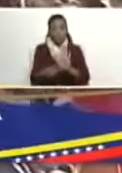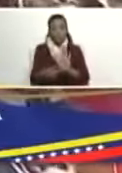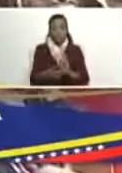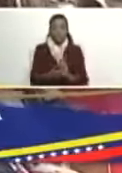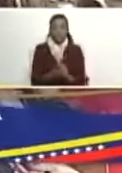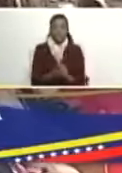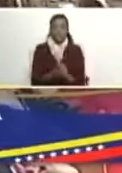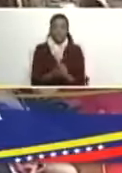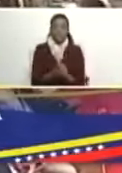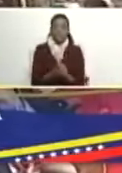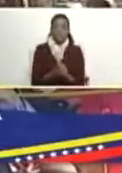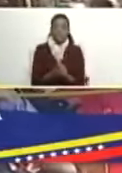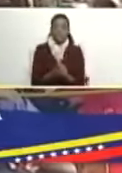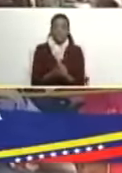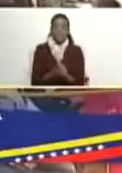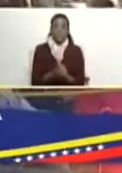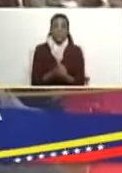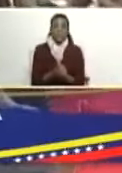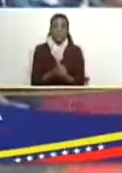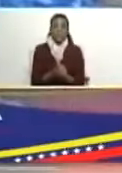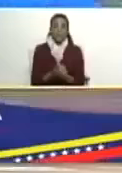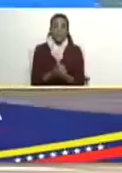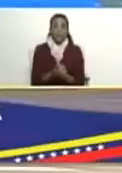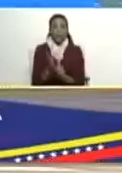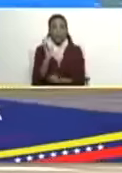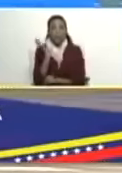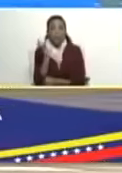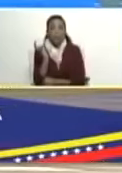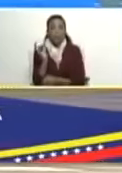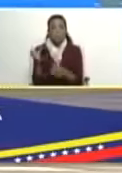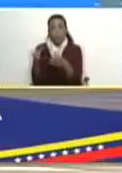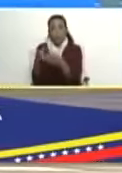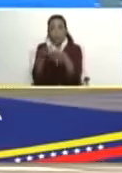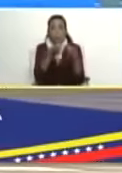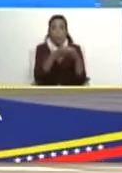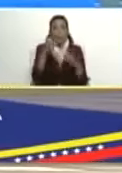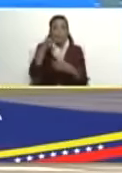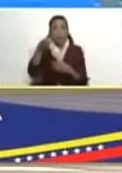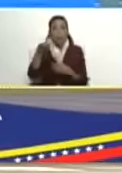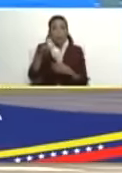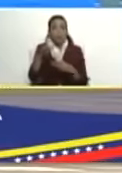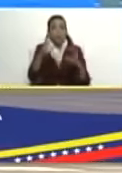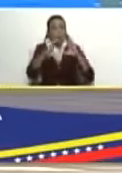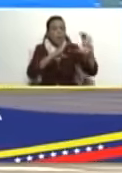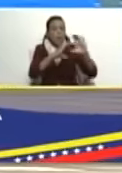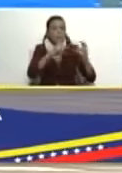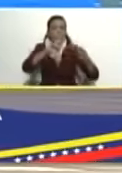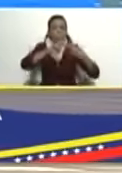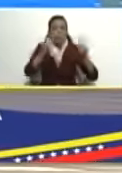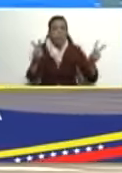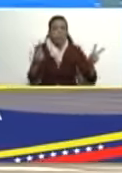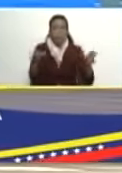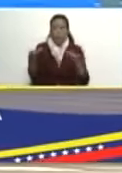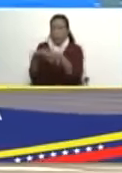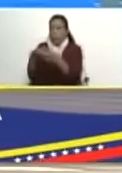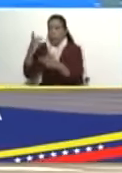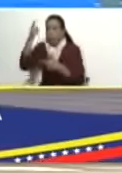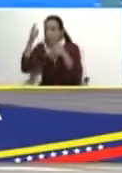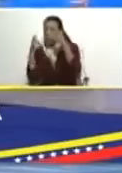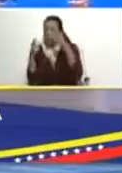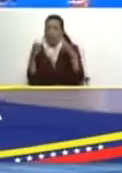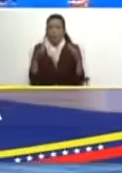de la conferencia por el diálogo político, por la paz, por la unión que